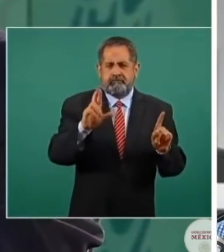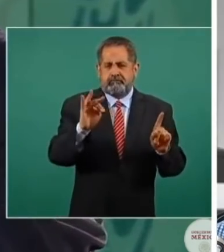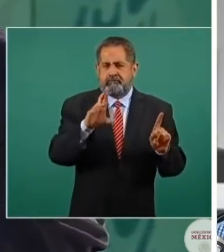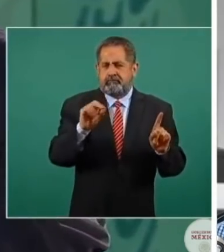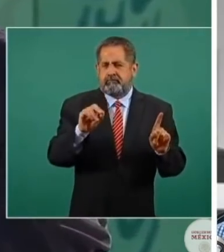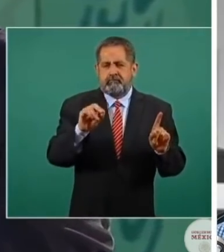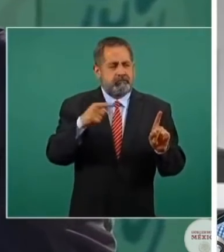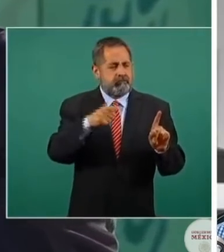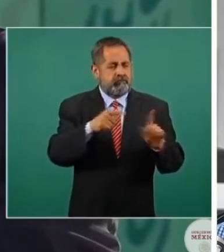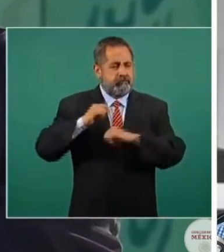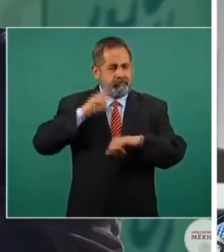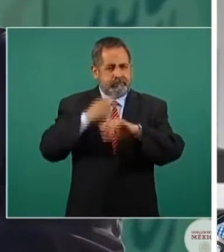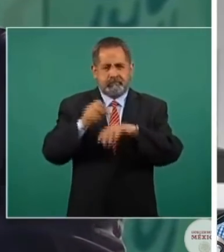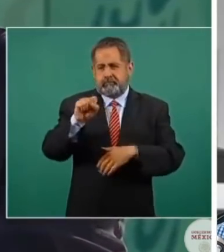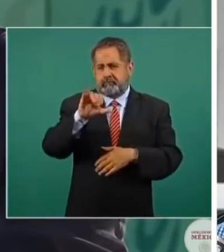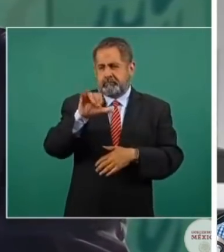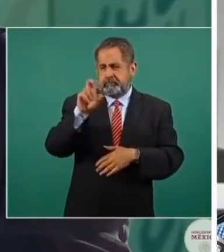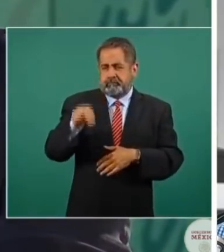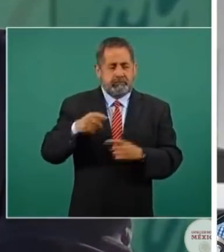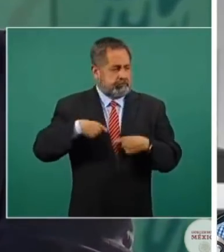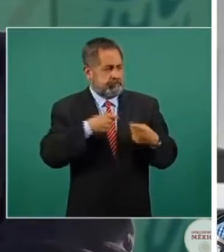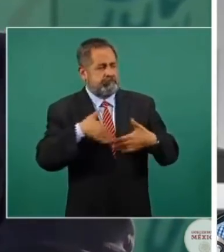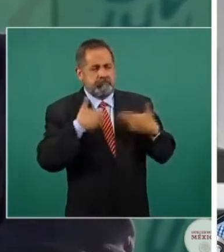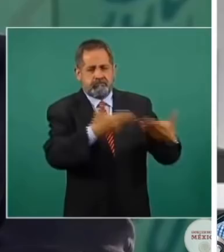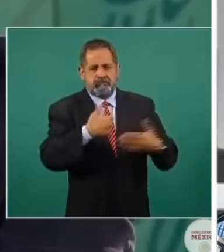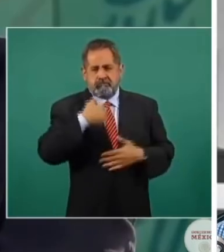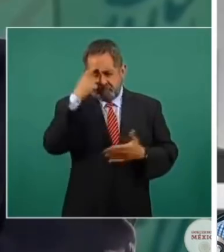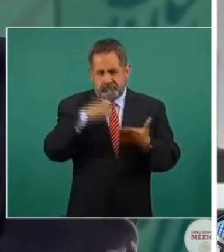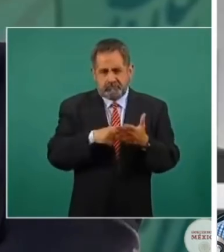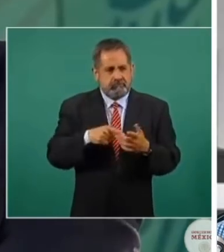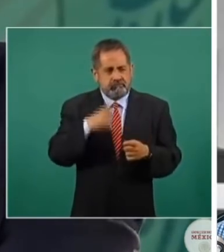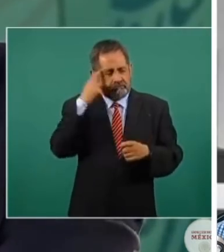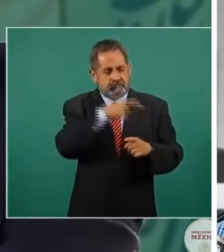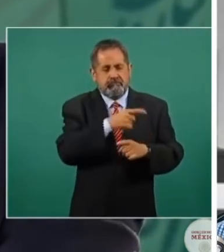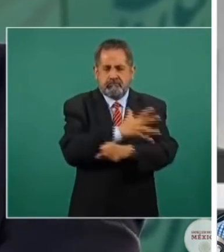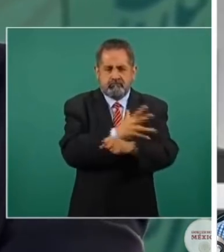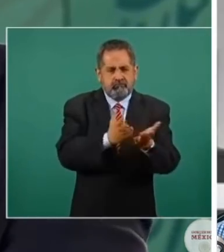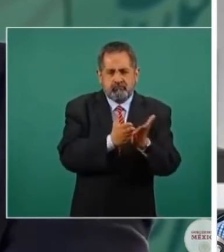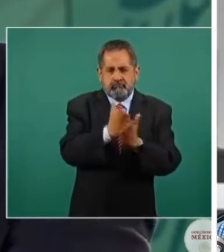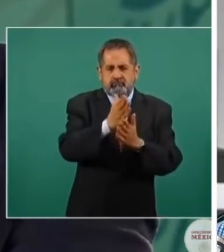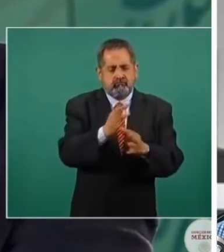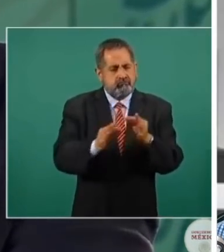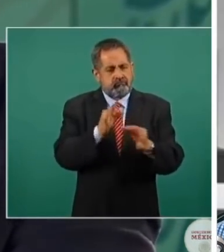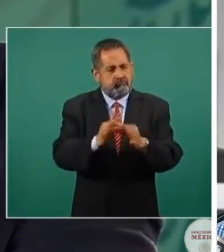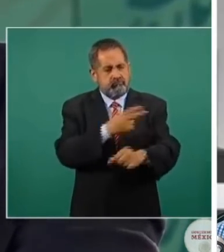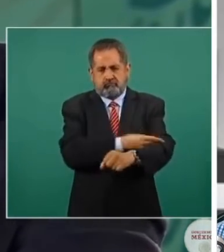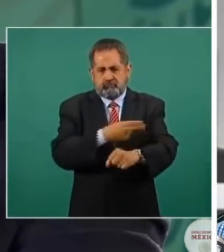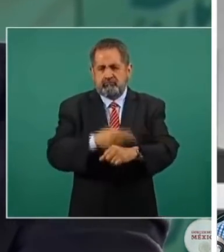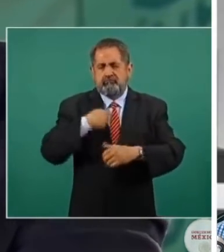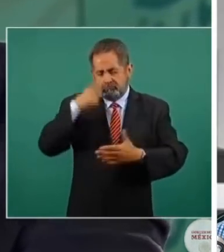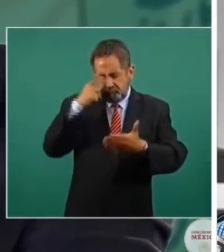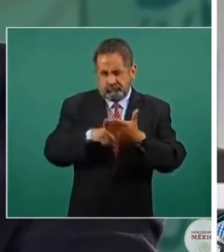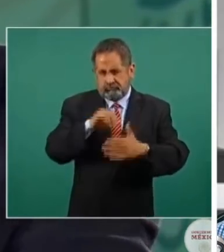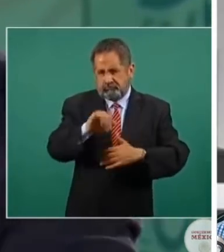Suprema Corte de Justicia de la Nación. Lo considero un hombre íntegro, una gente honesta.